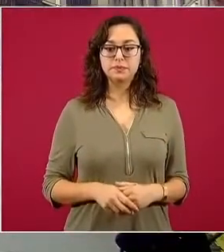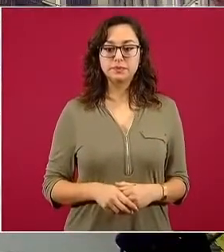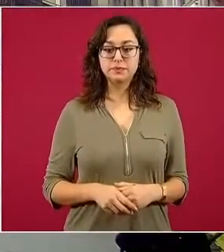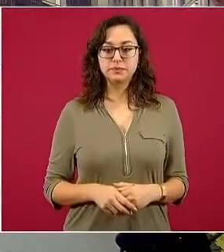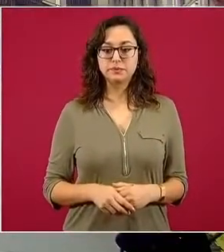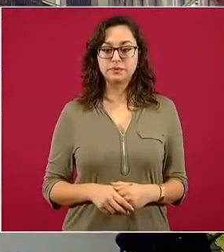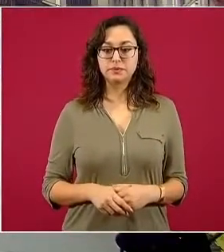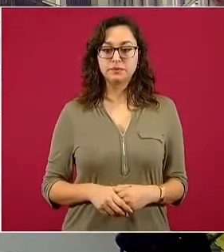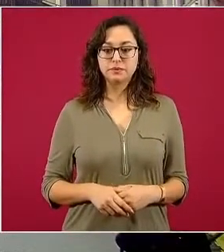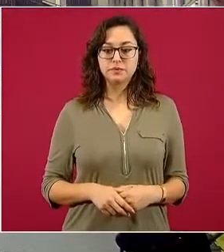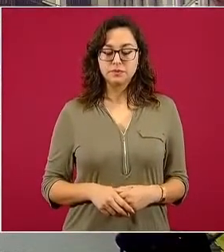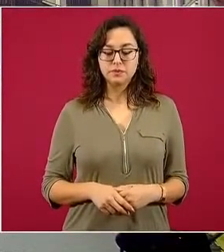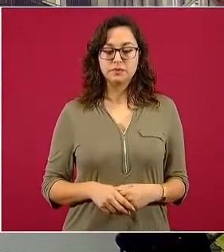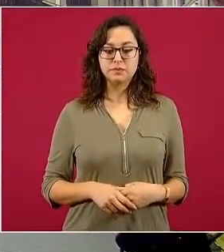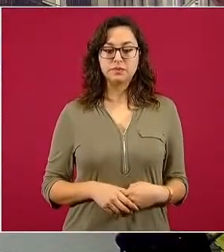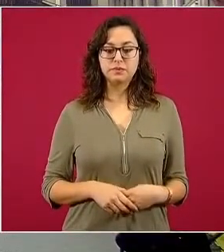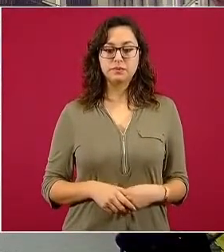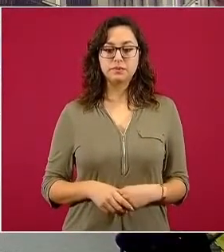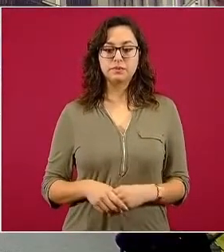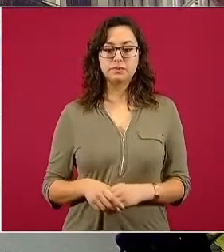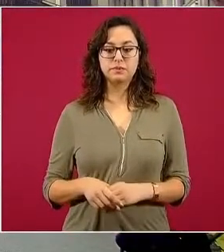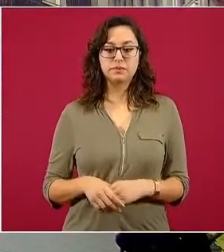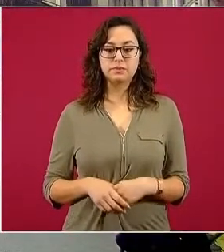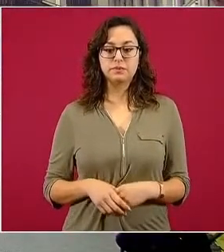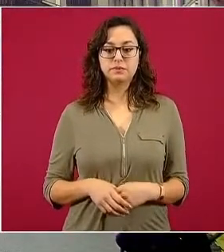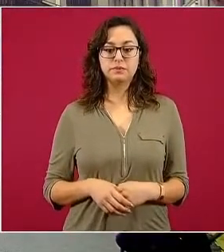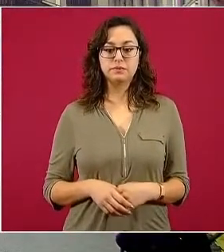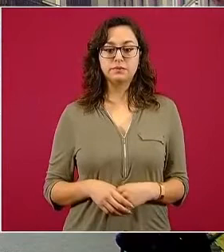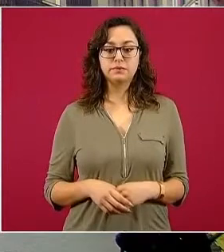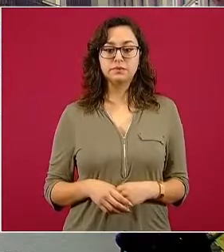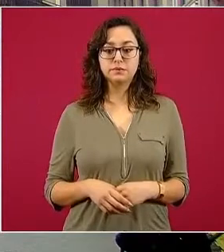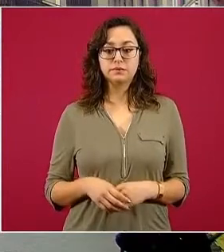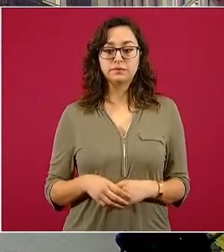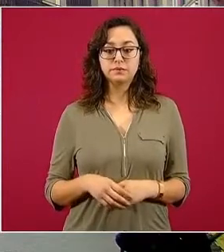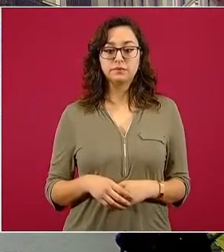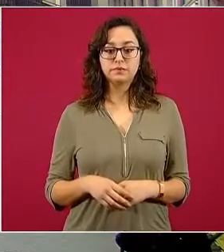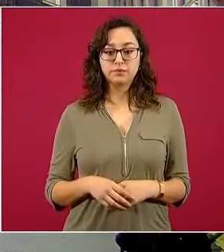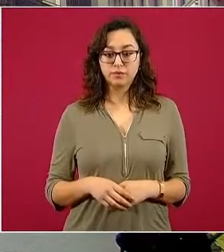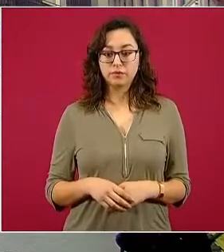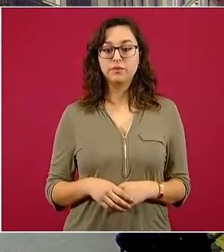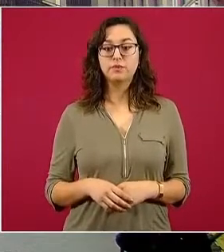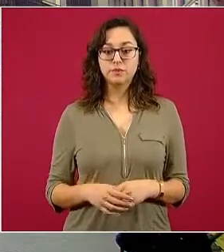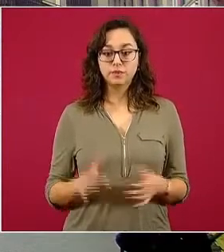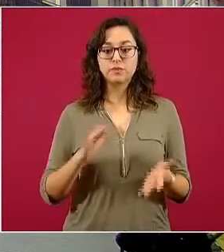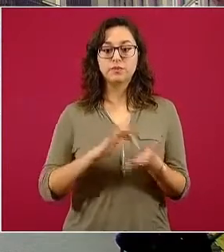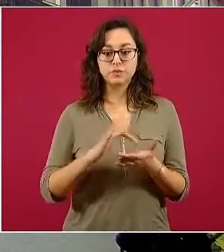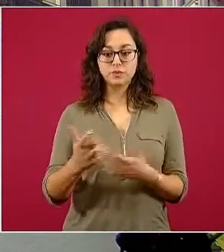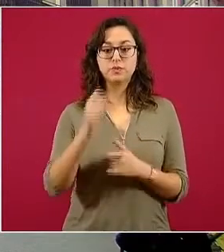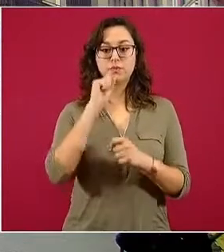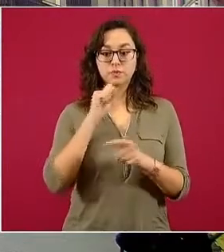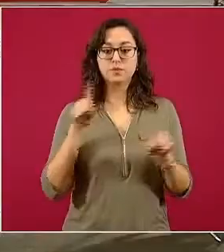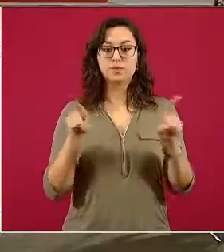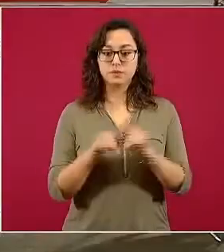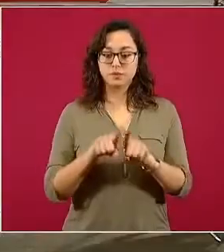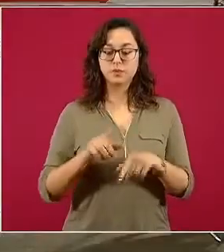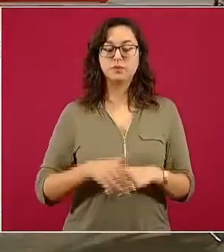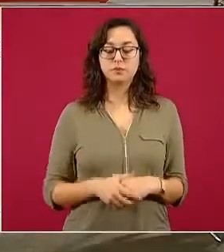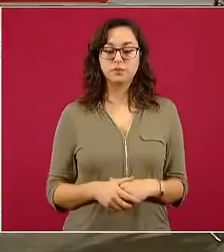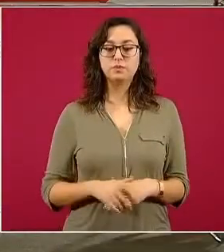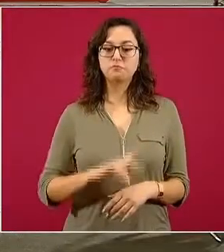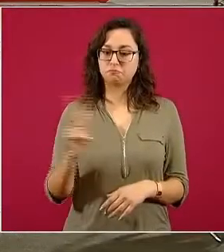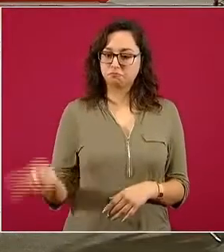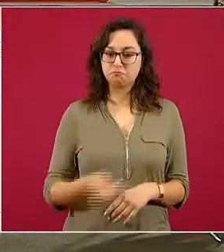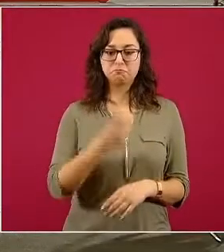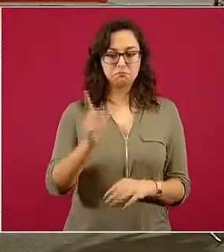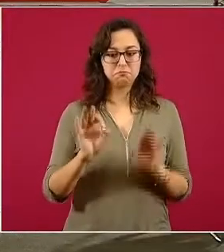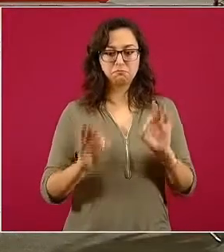¿Lograríamos dejar el office? Gracias también por comentarlo. Es una pregunta muy legítima que seguramente se va a